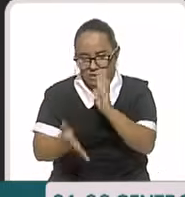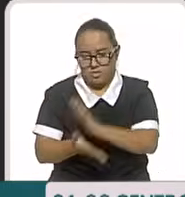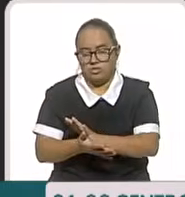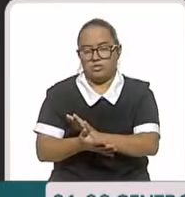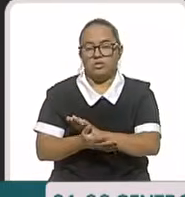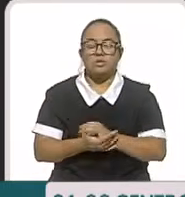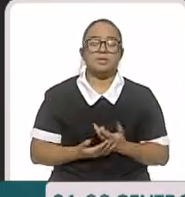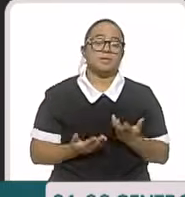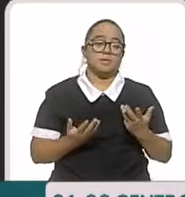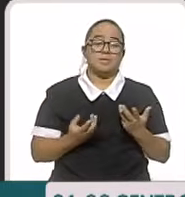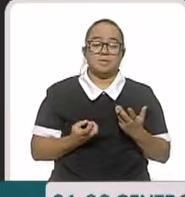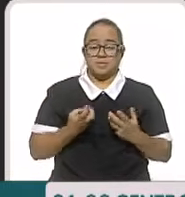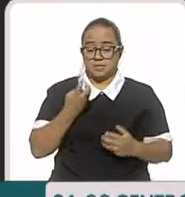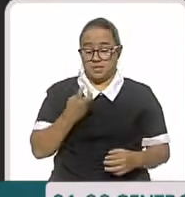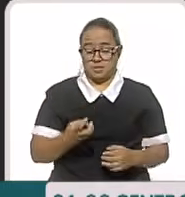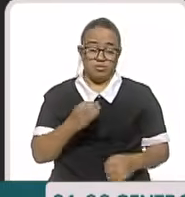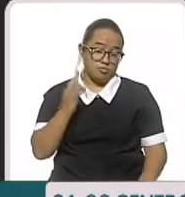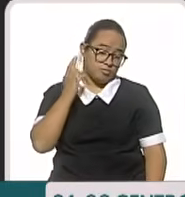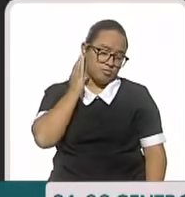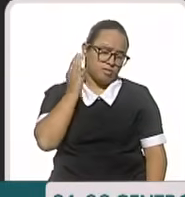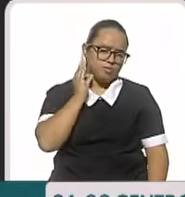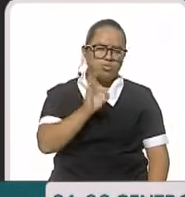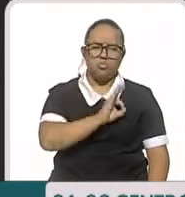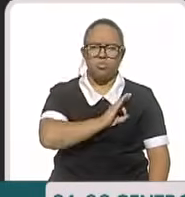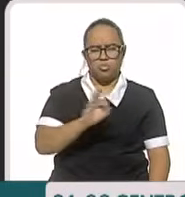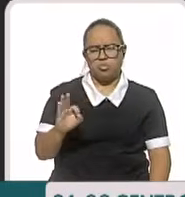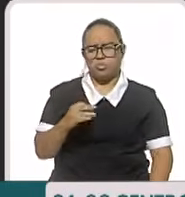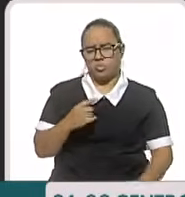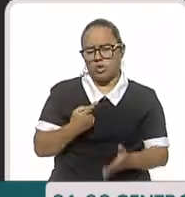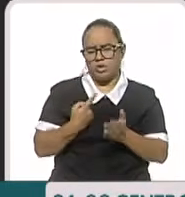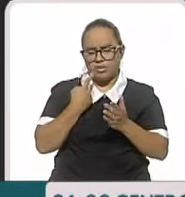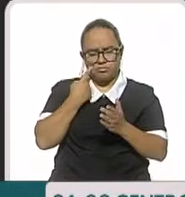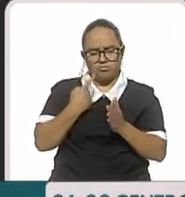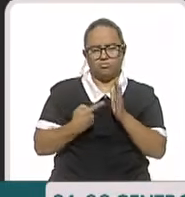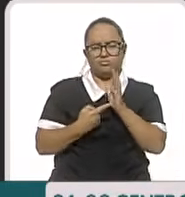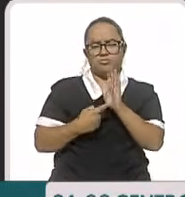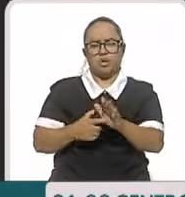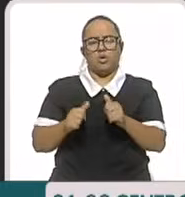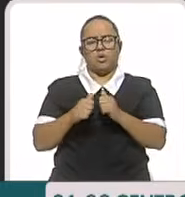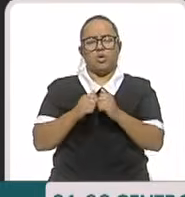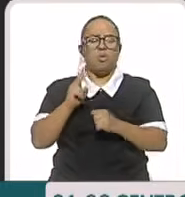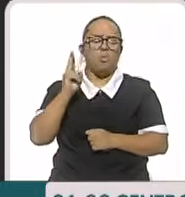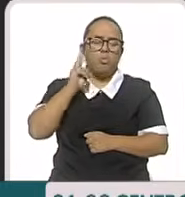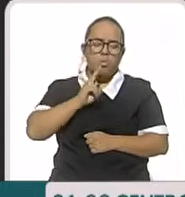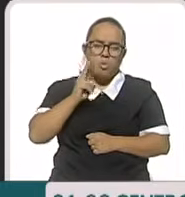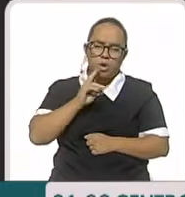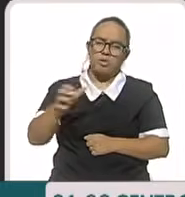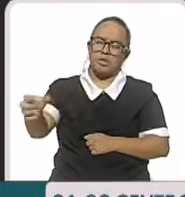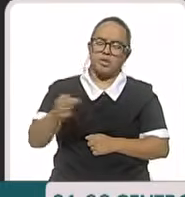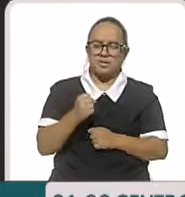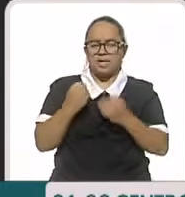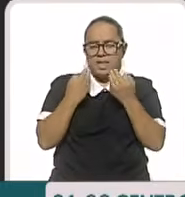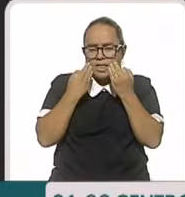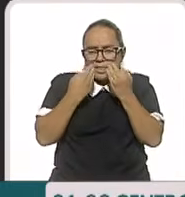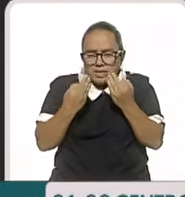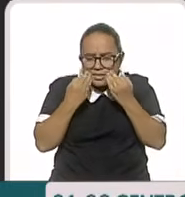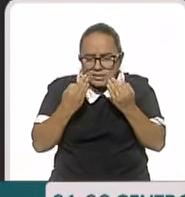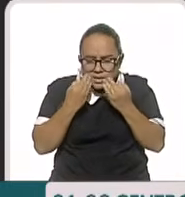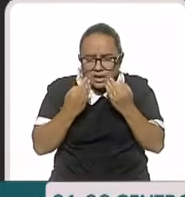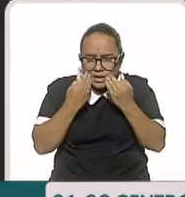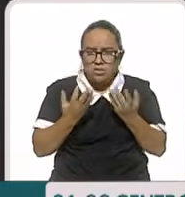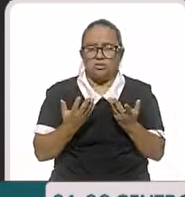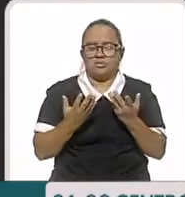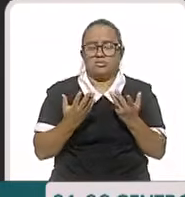la posibilidad para que los fiscales puedan presentar todo tipo de pues evidencias, testigos, y bueno, evidentemente van a